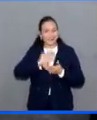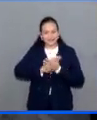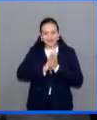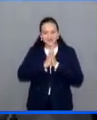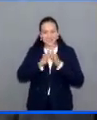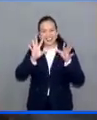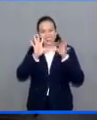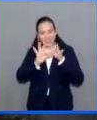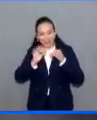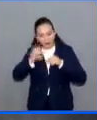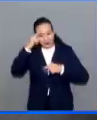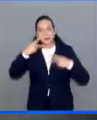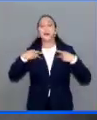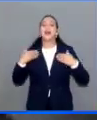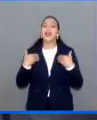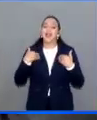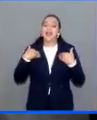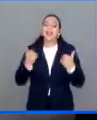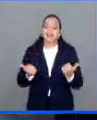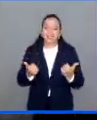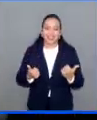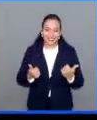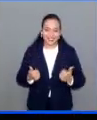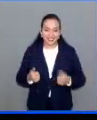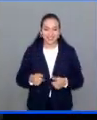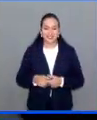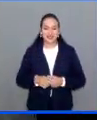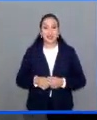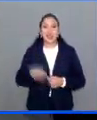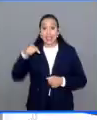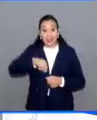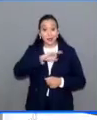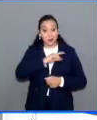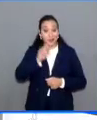de nuestro público aquí en Justicia TV Plural.